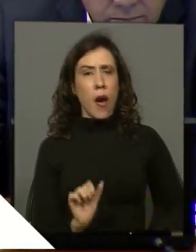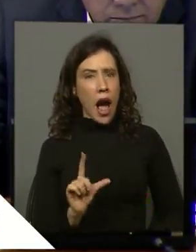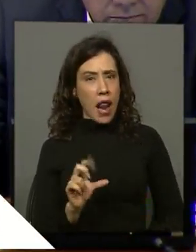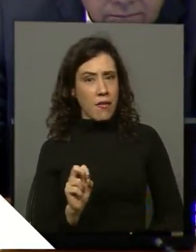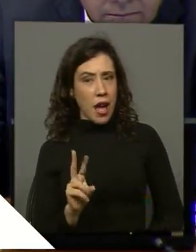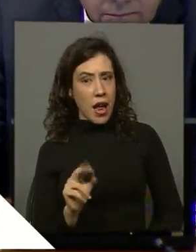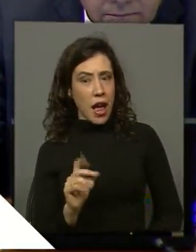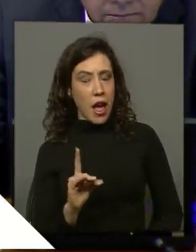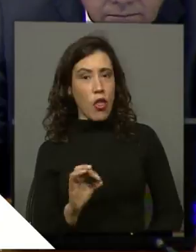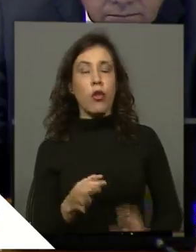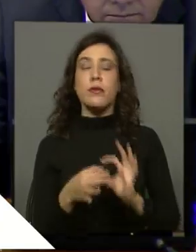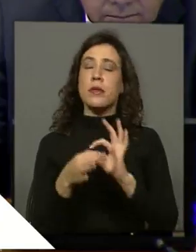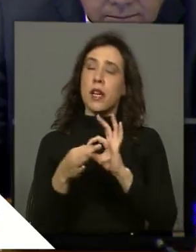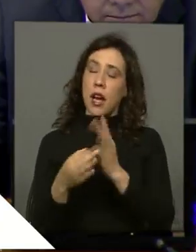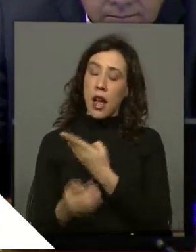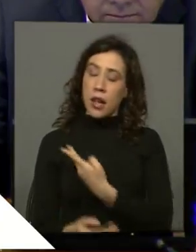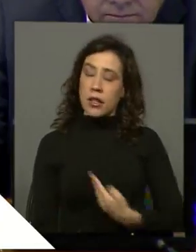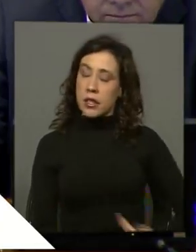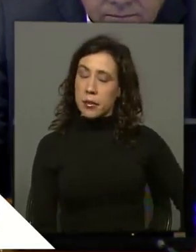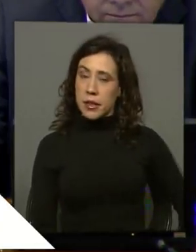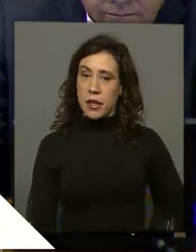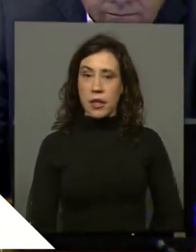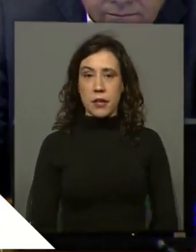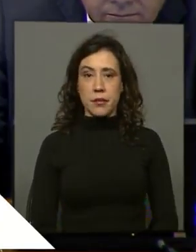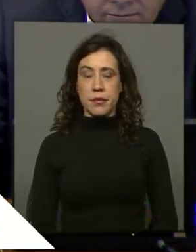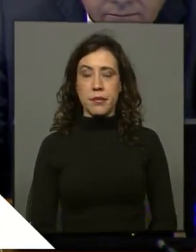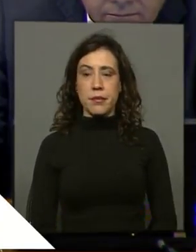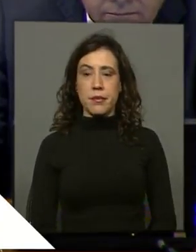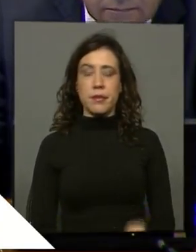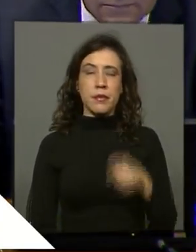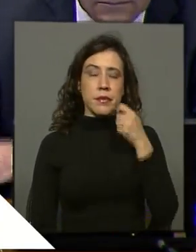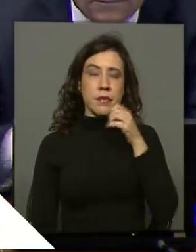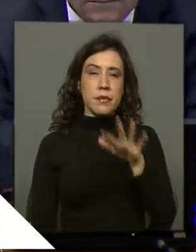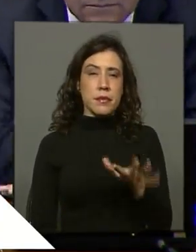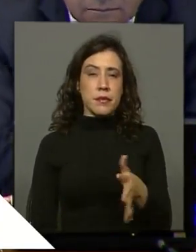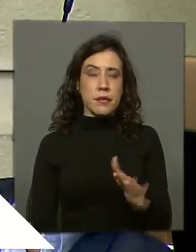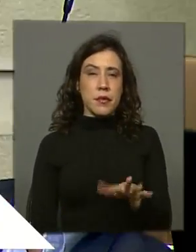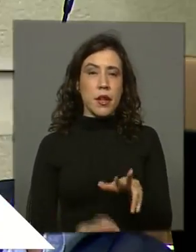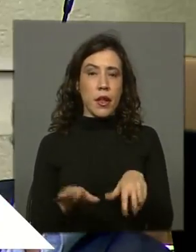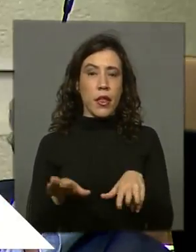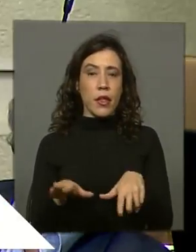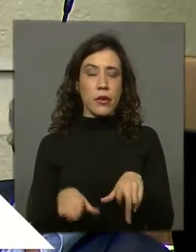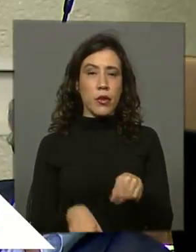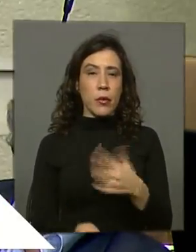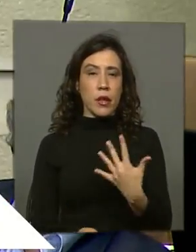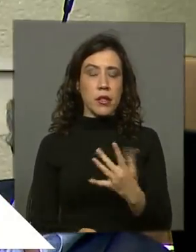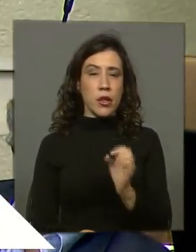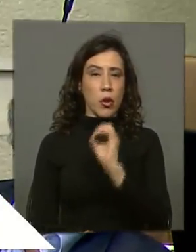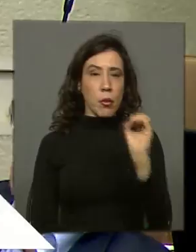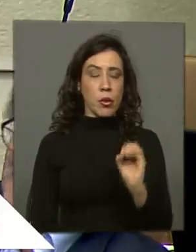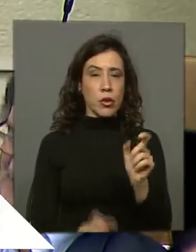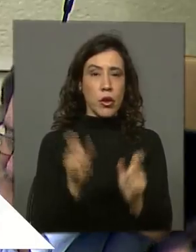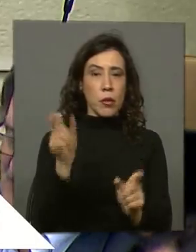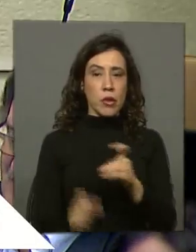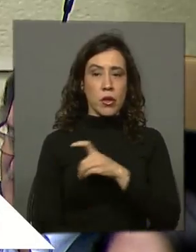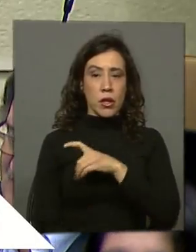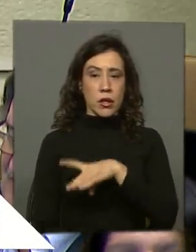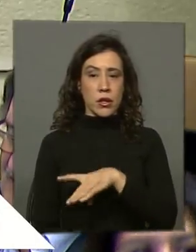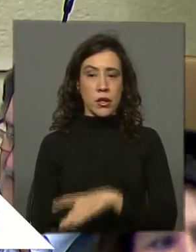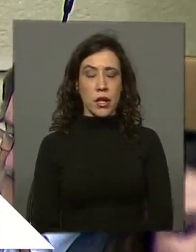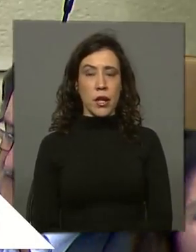muchas gracias presidente estamos hablando aproximadamente de un 18.5% de población chilena